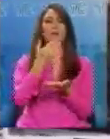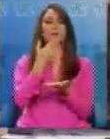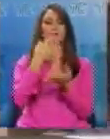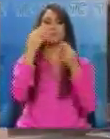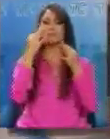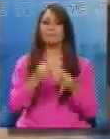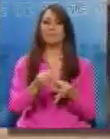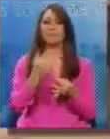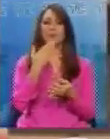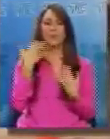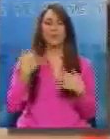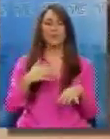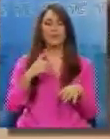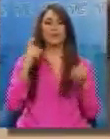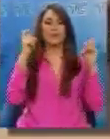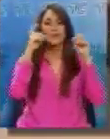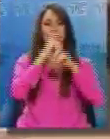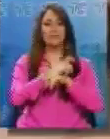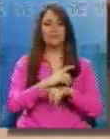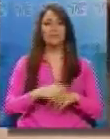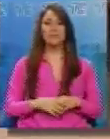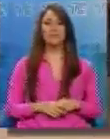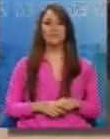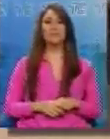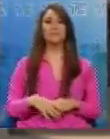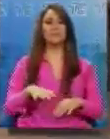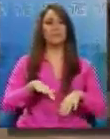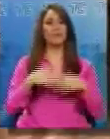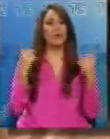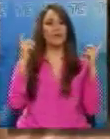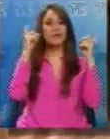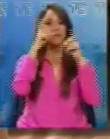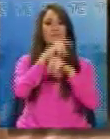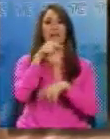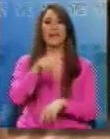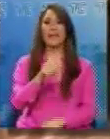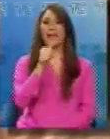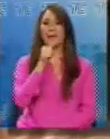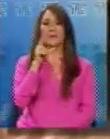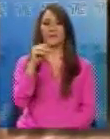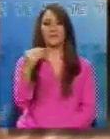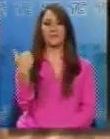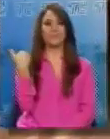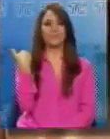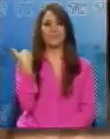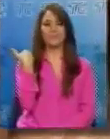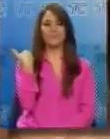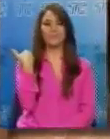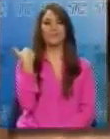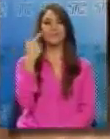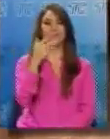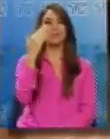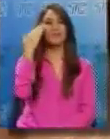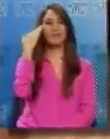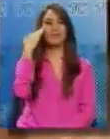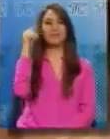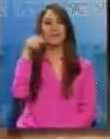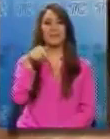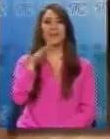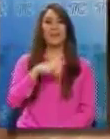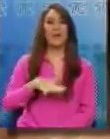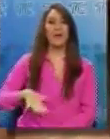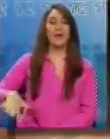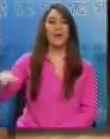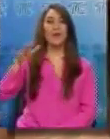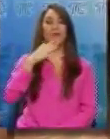confirman el gran reto asumido. Una construcción muy difícil, primero porque acá no hay agua. Y como usted se podrá imaginar, todo lo que